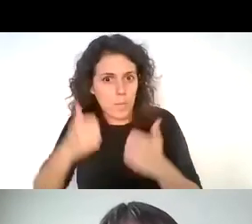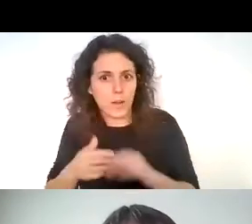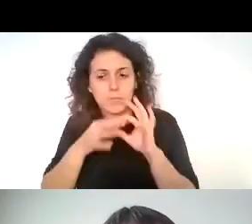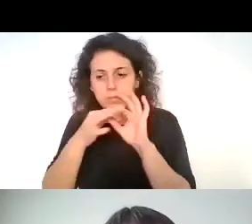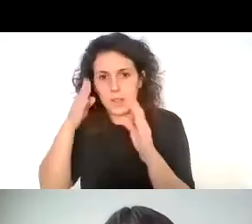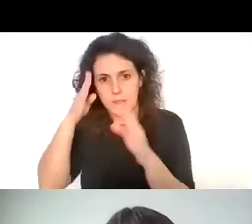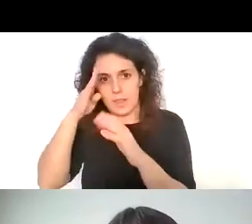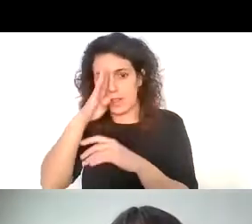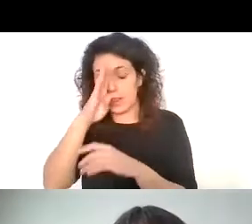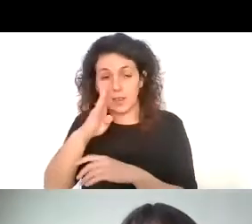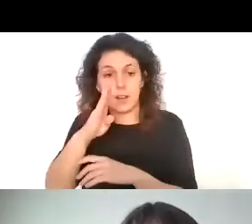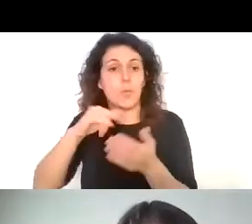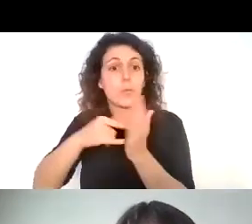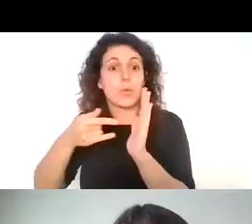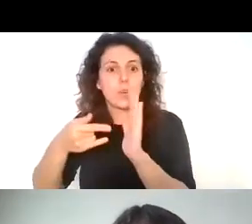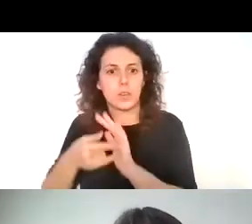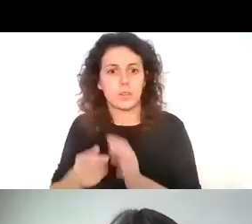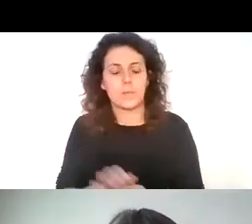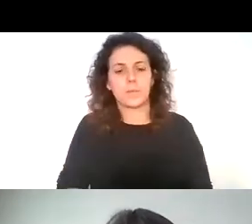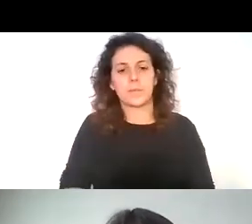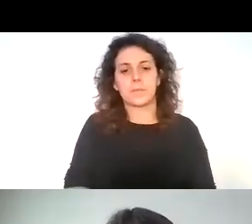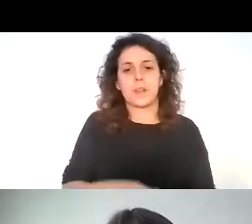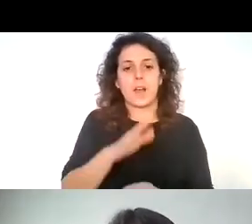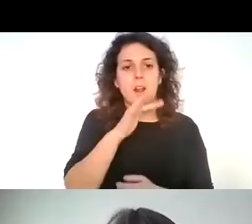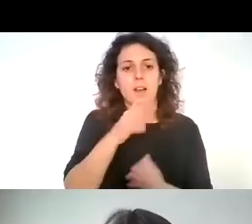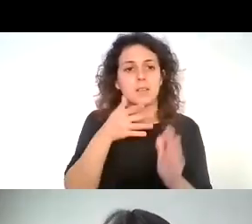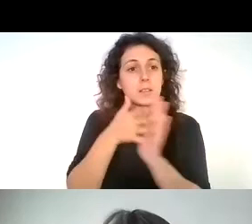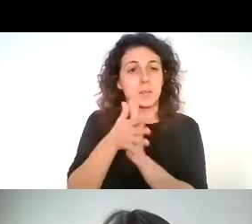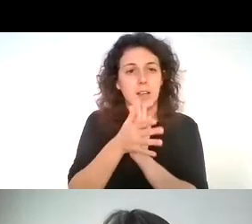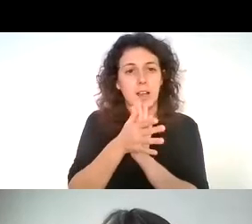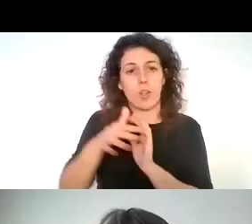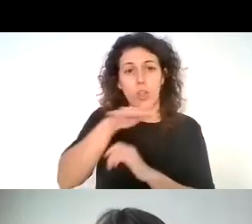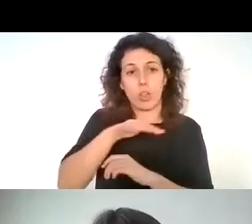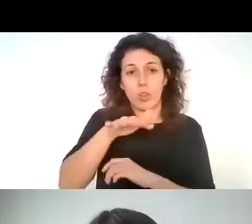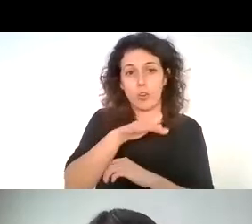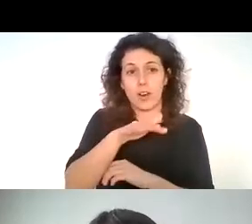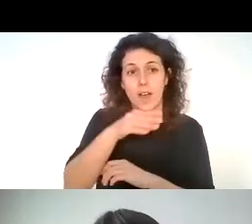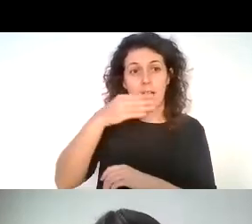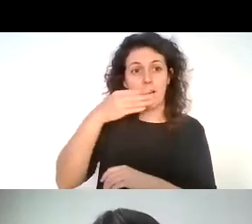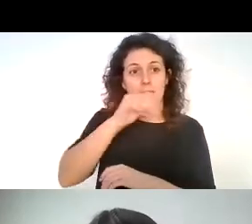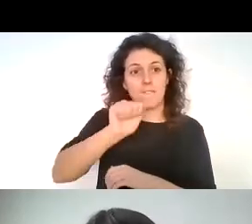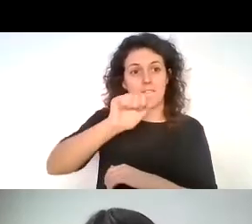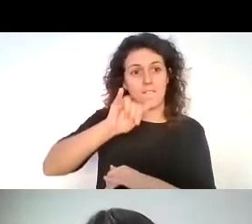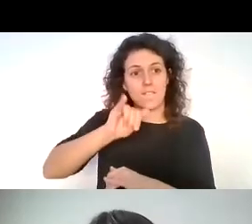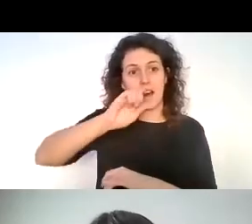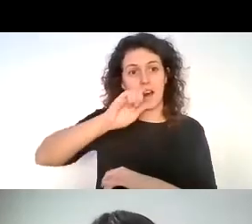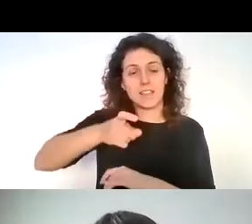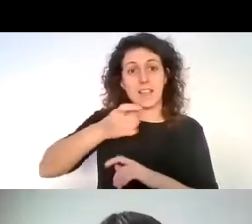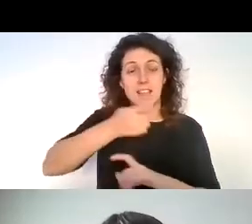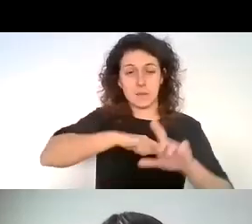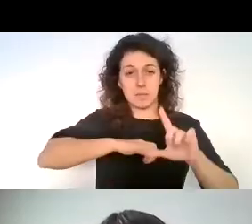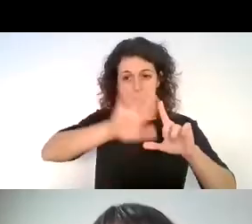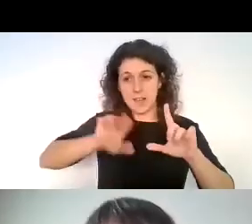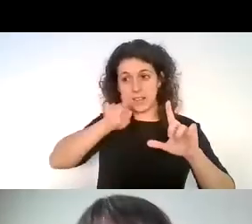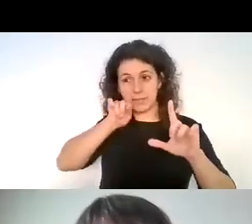proyecto. Para situaros un poco, el Agent Porda está situado en España, en el noreste de España, exactamente en